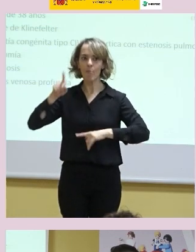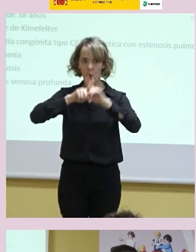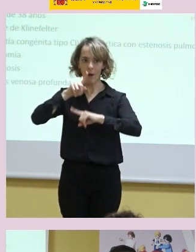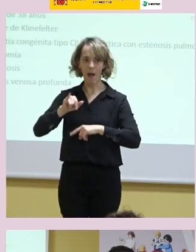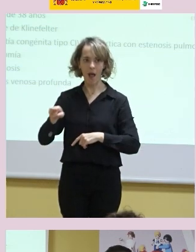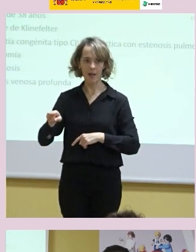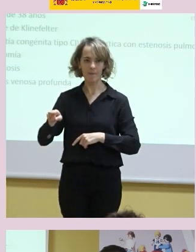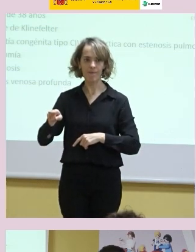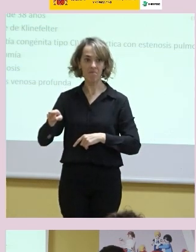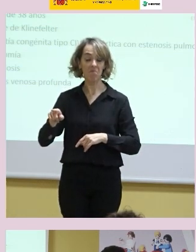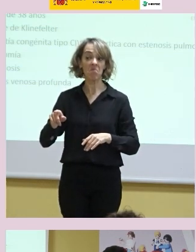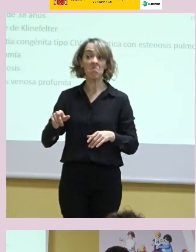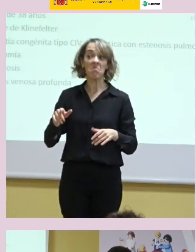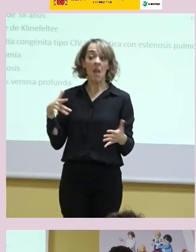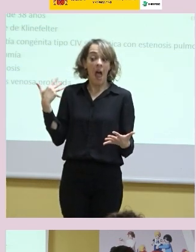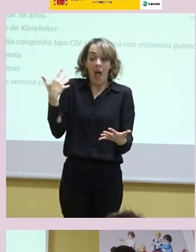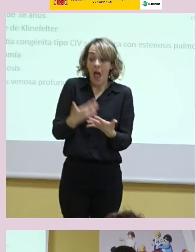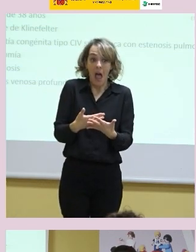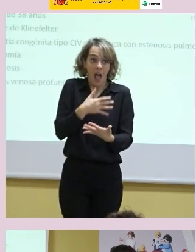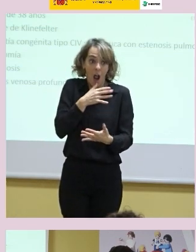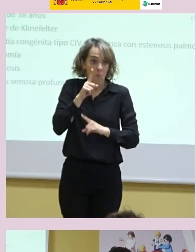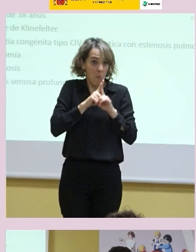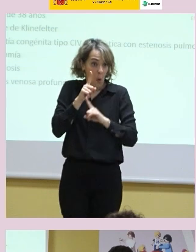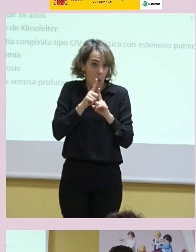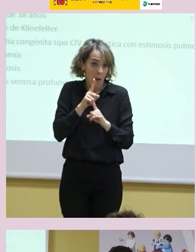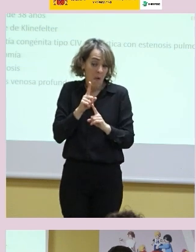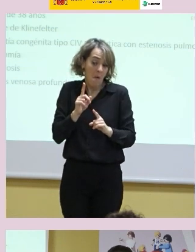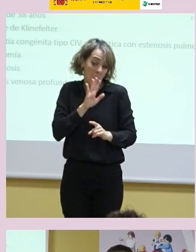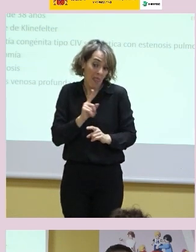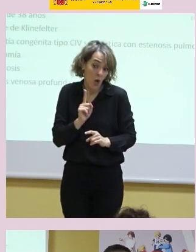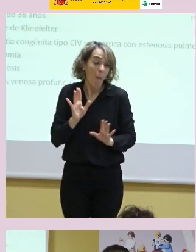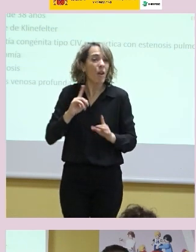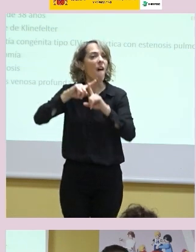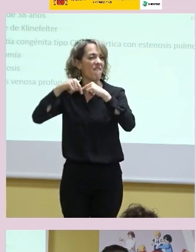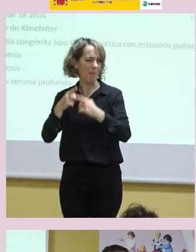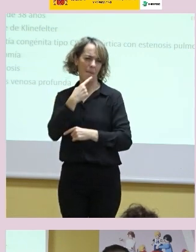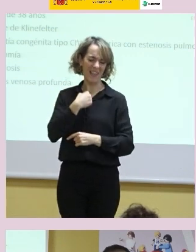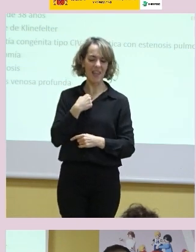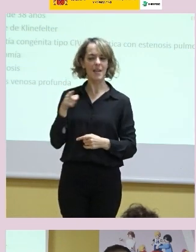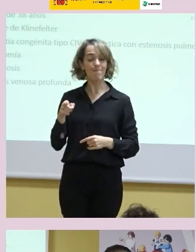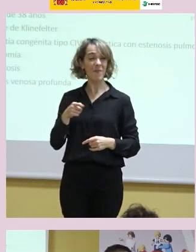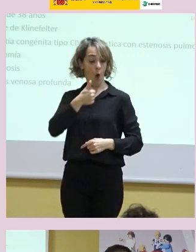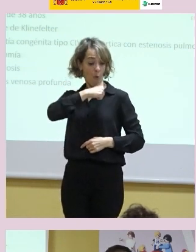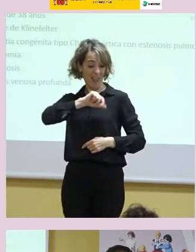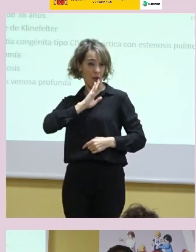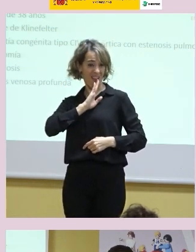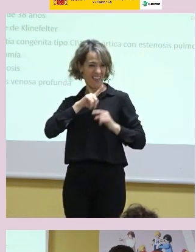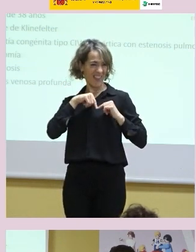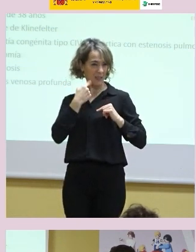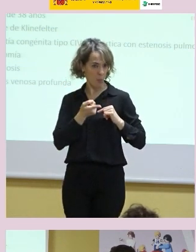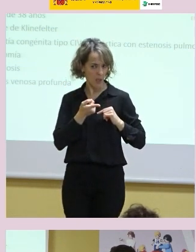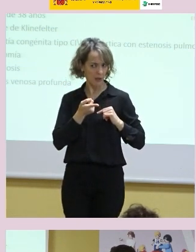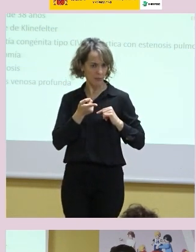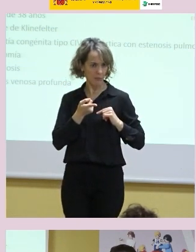En principio no le había causado ningún problema, pero también me indica la familia que después de esta esternotomía parece ser que ha